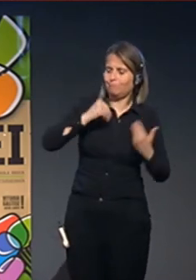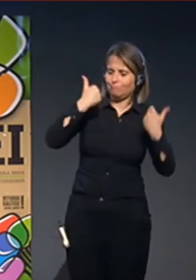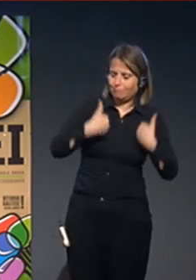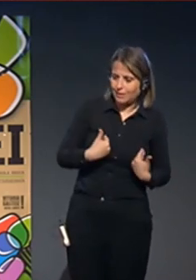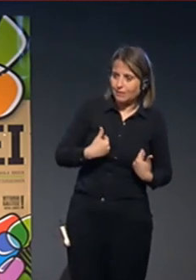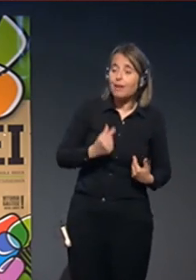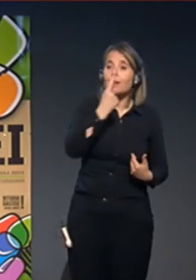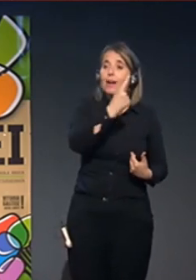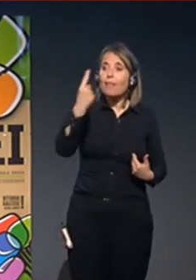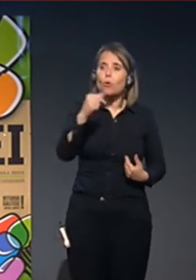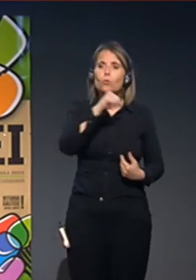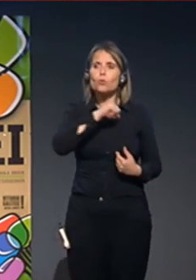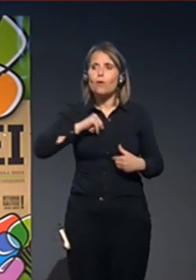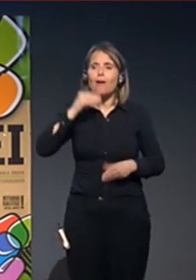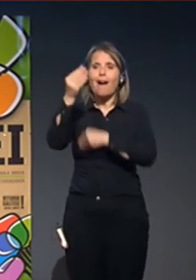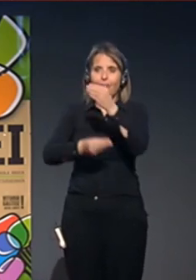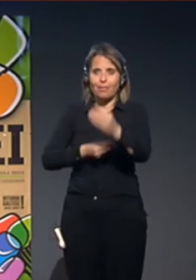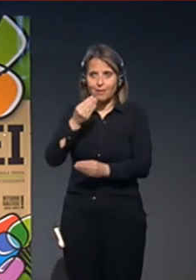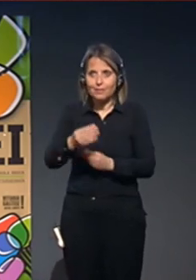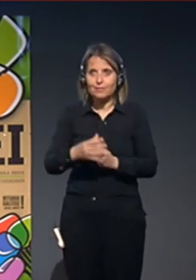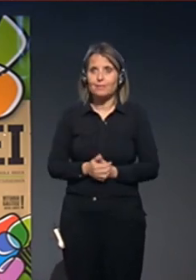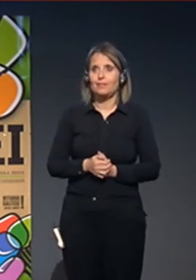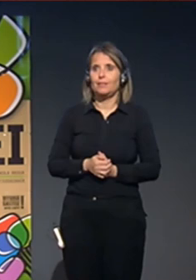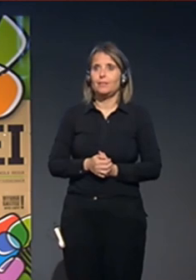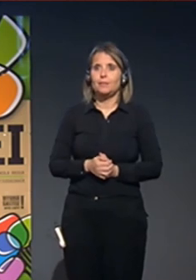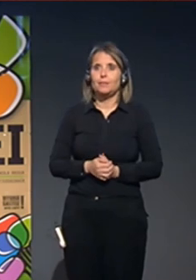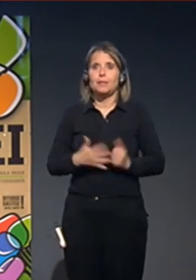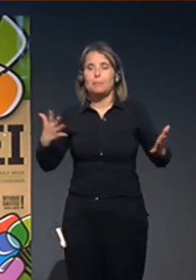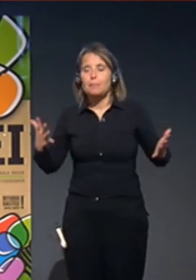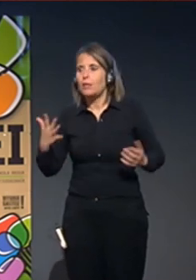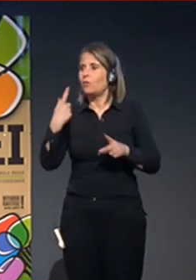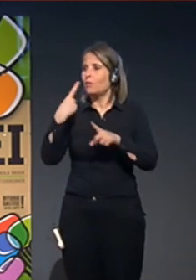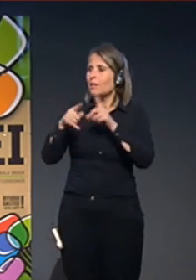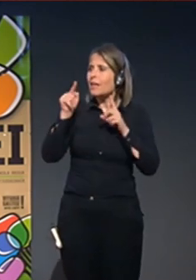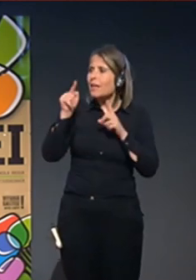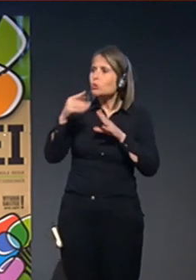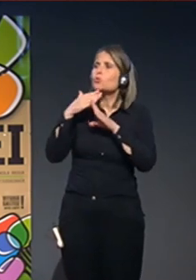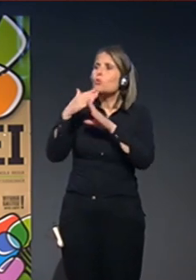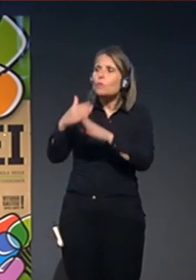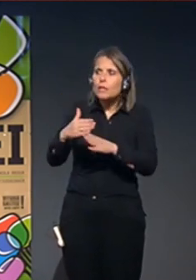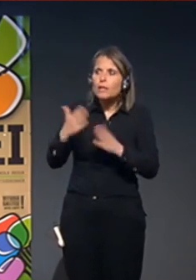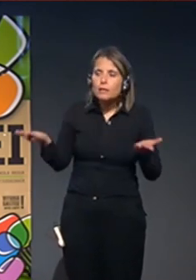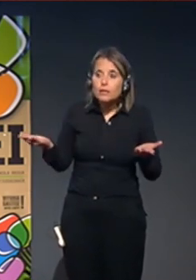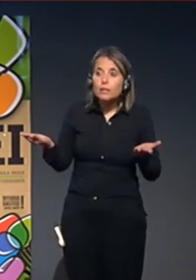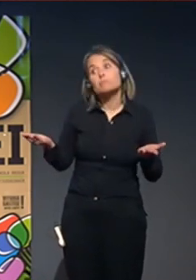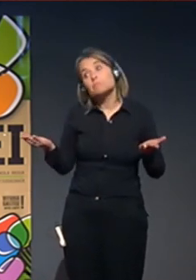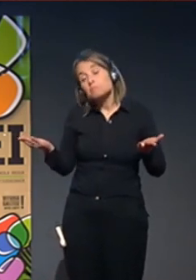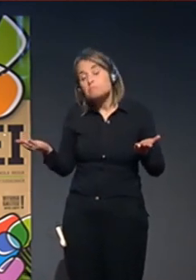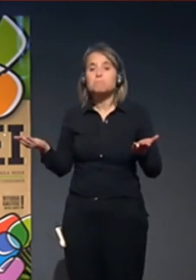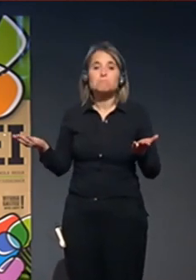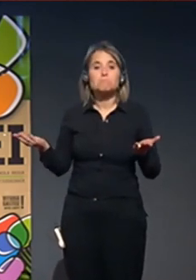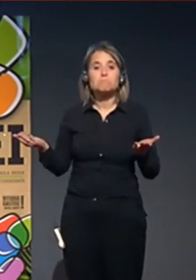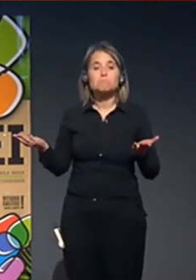tenemos que hacer nuestra parte ahora otra cosa es es eso suficiente pues muchos di